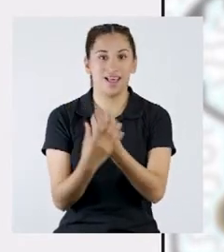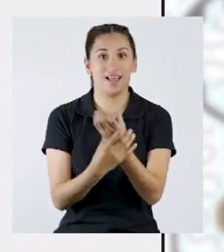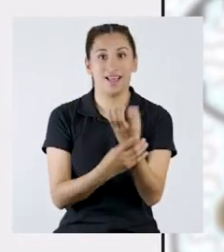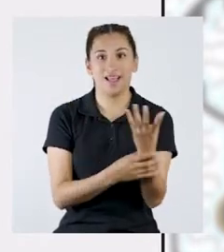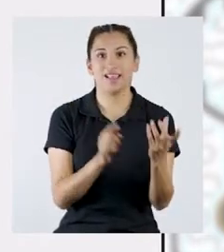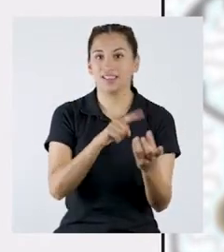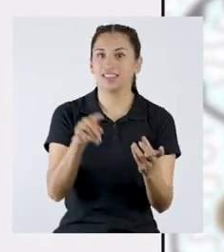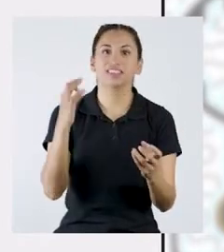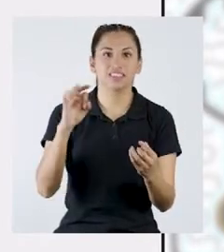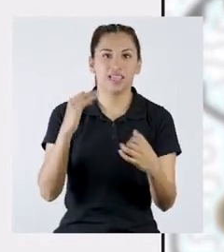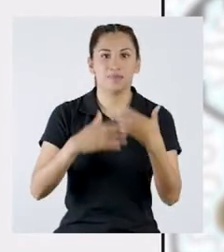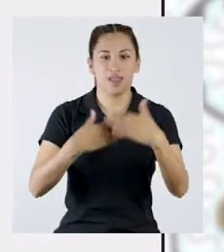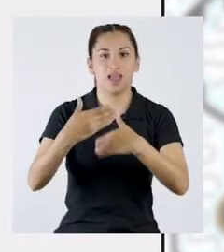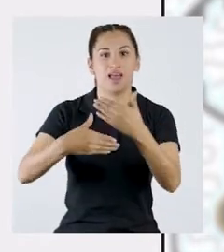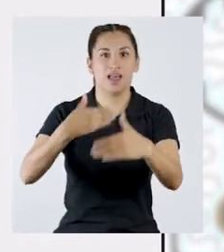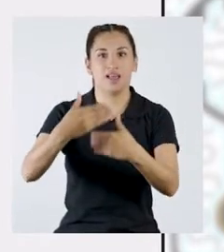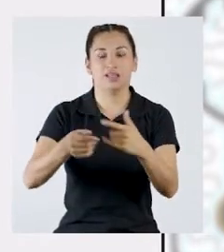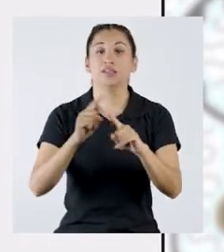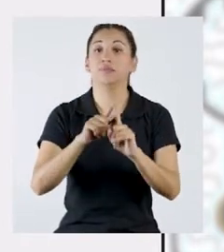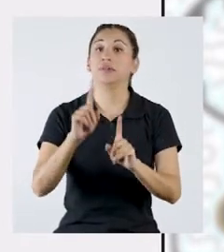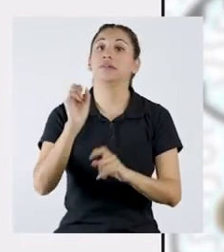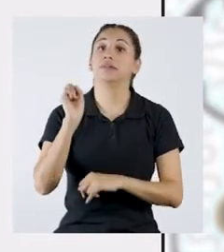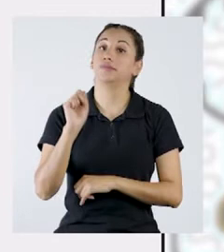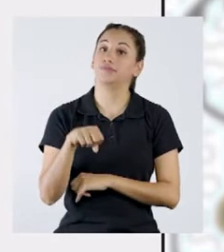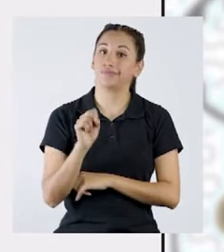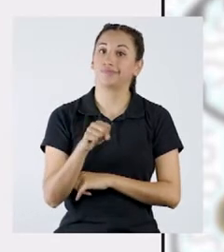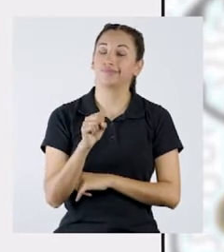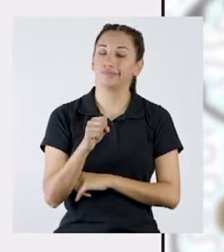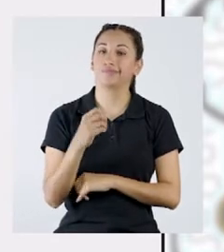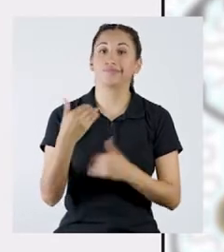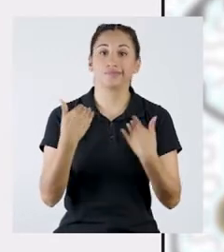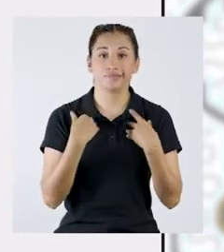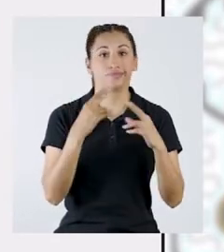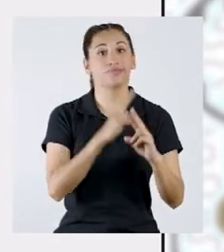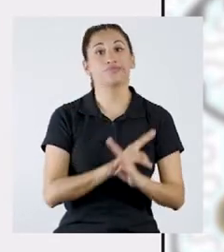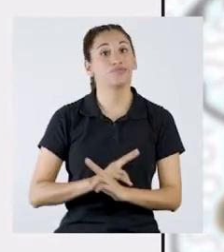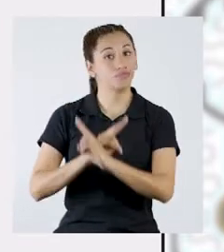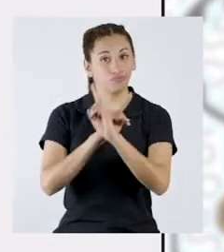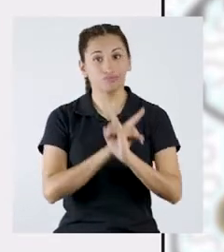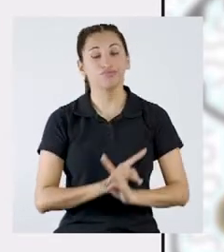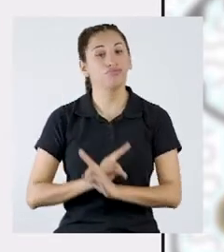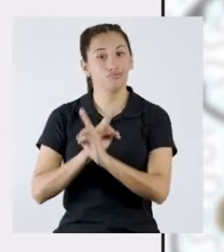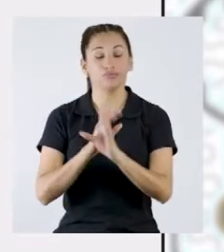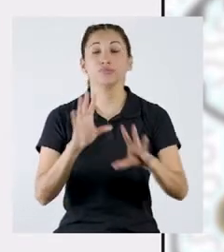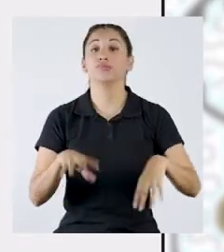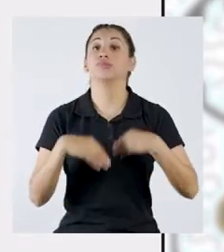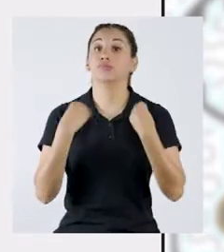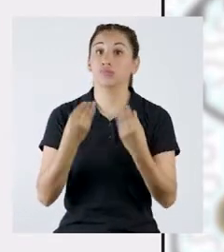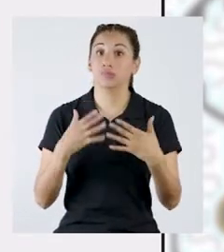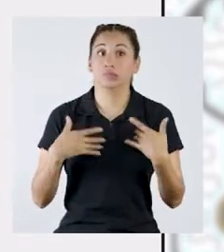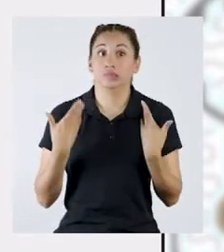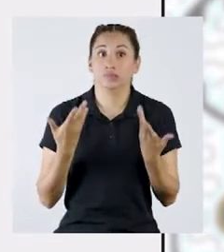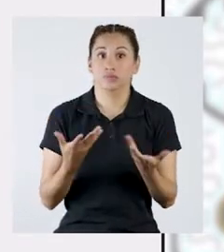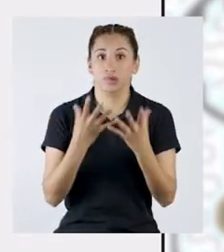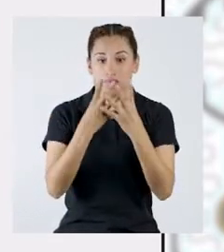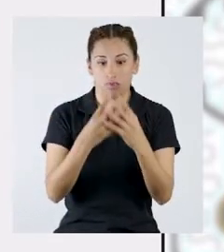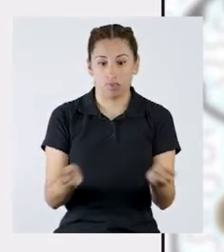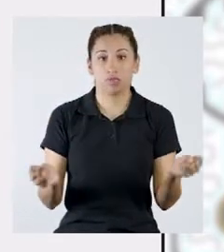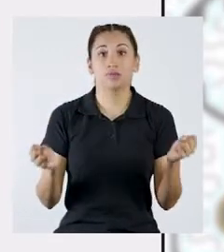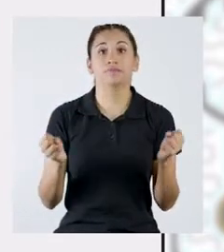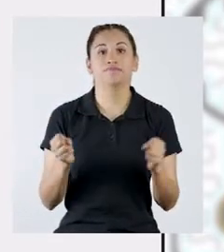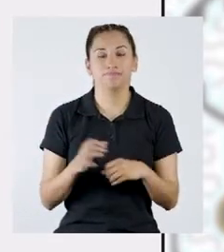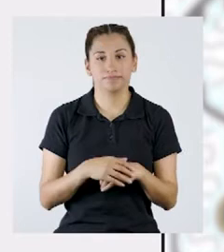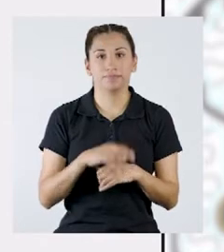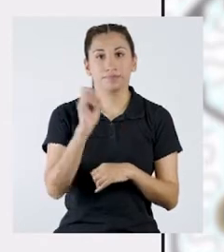reproducen permanentemente, pero eso sí, hay que cuidarlas, pues podrían